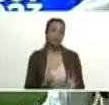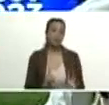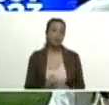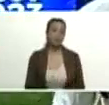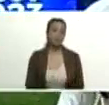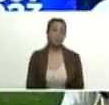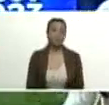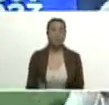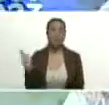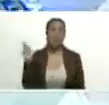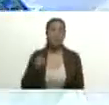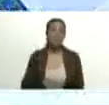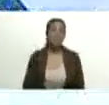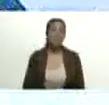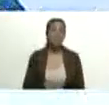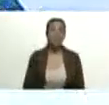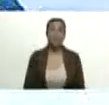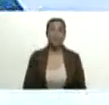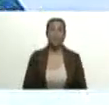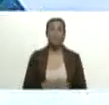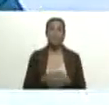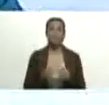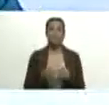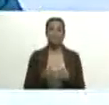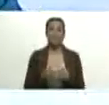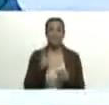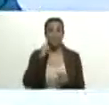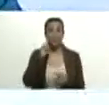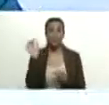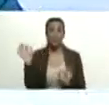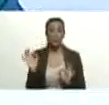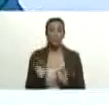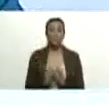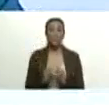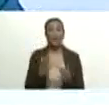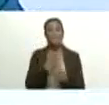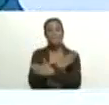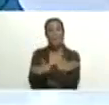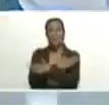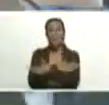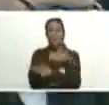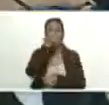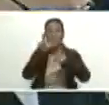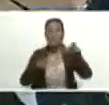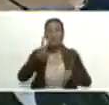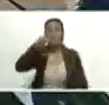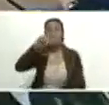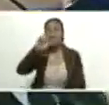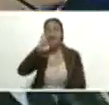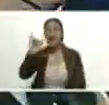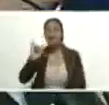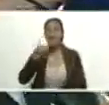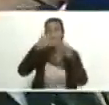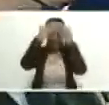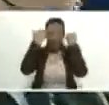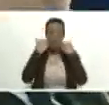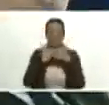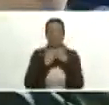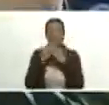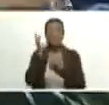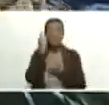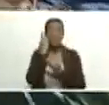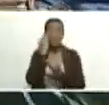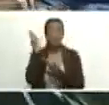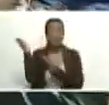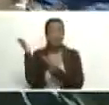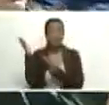te felicito por el documental hermoso que hicieron sobre tu vida. Un aplauso a María León, la leona de Chávez.